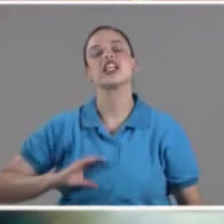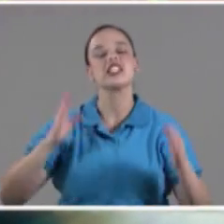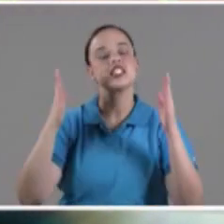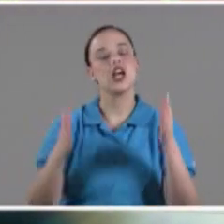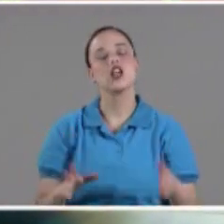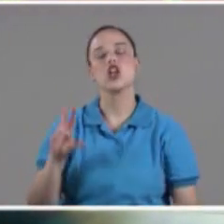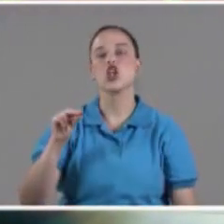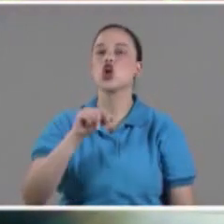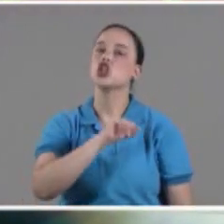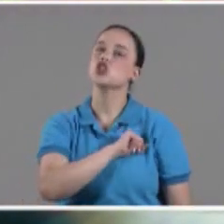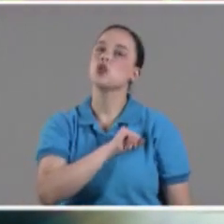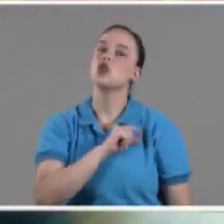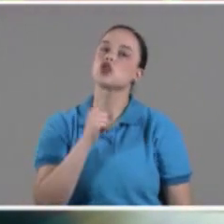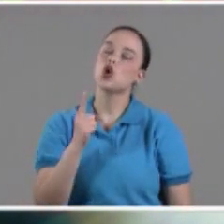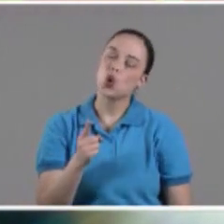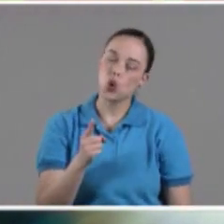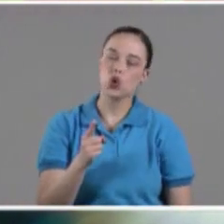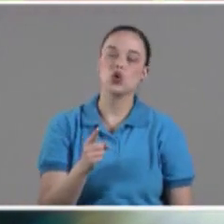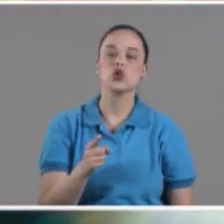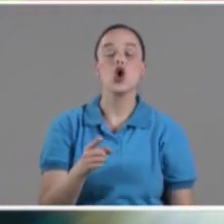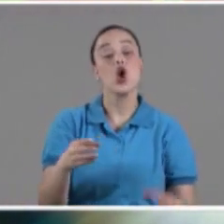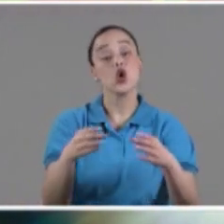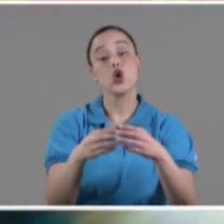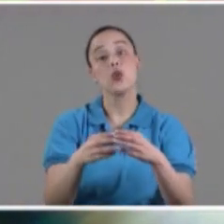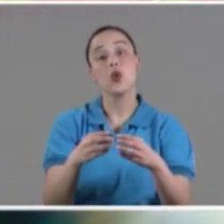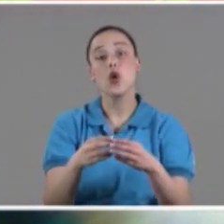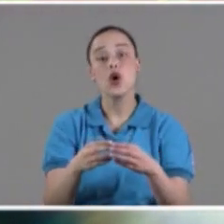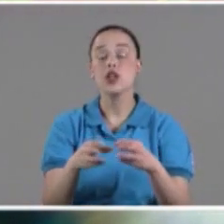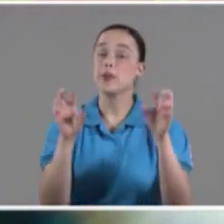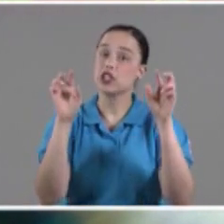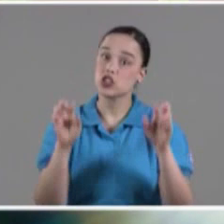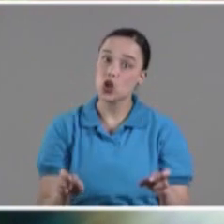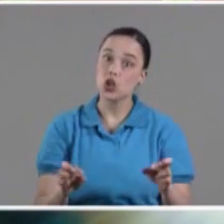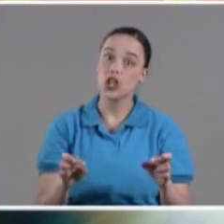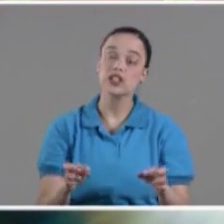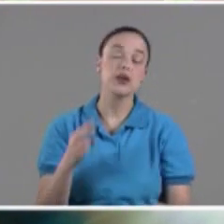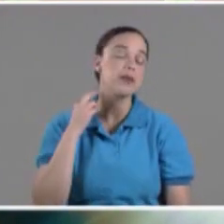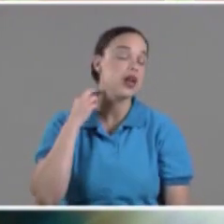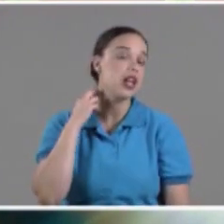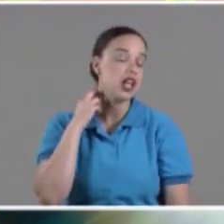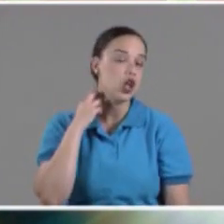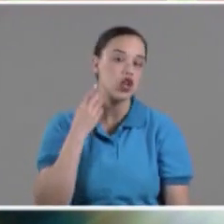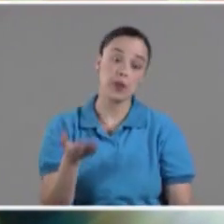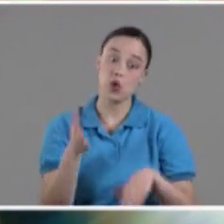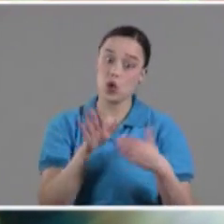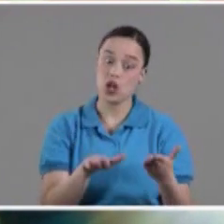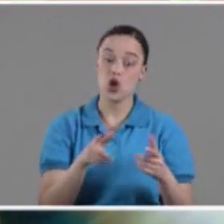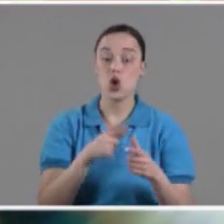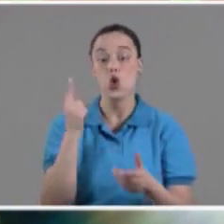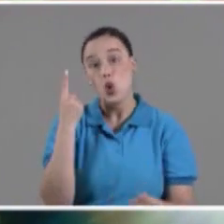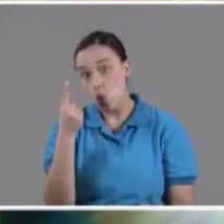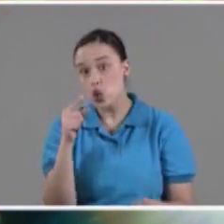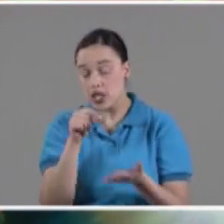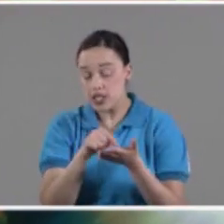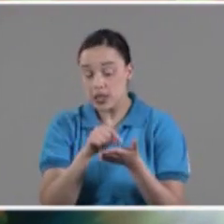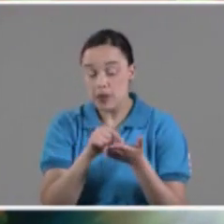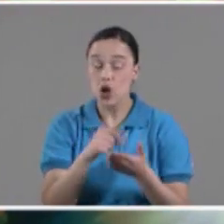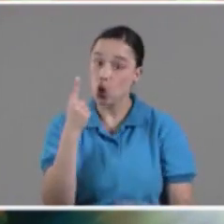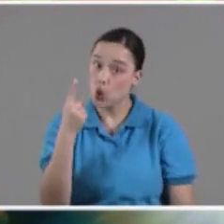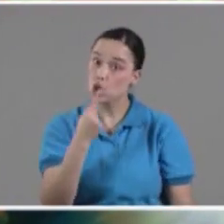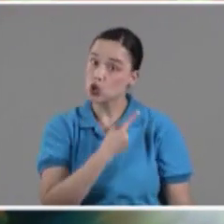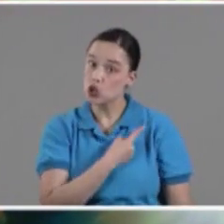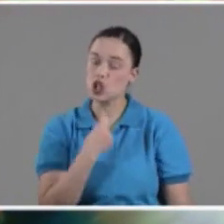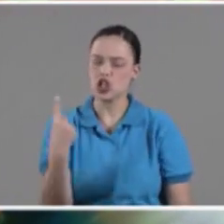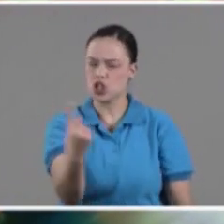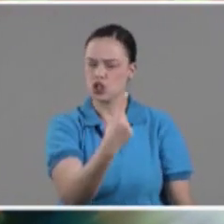Entonces una especie en peligro de extinción porque con una semilla uno solo